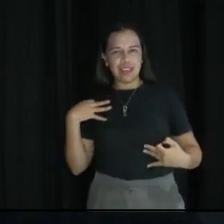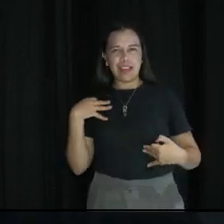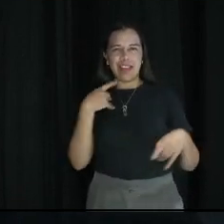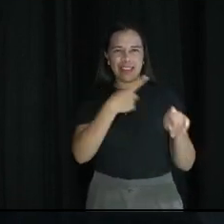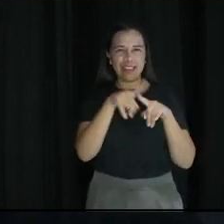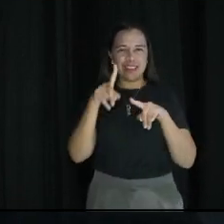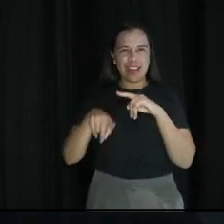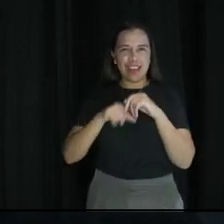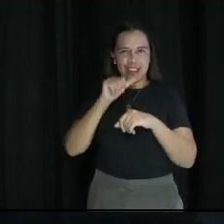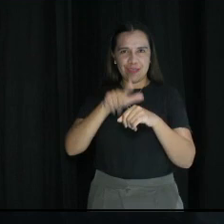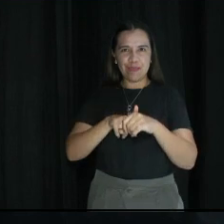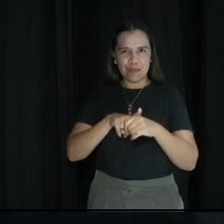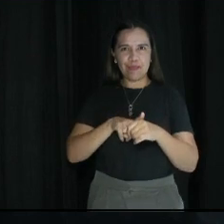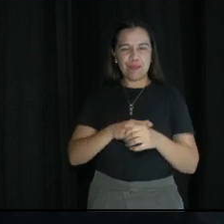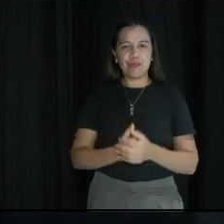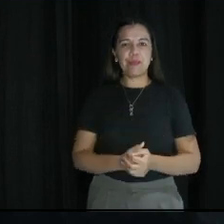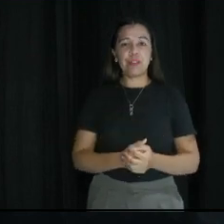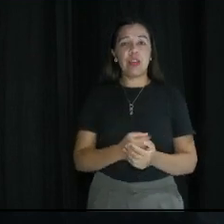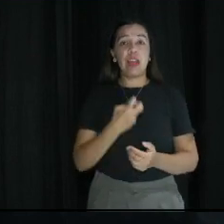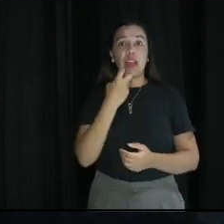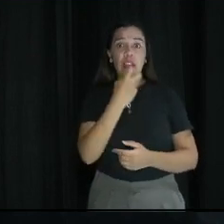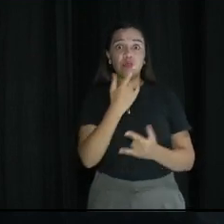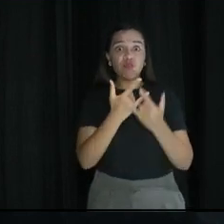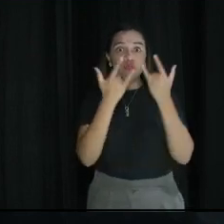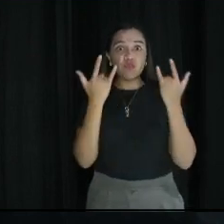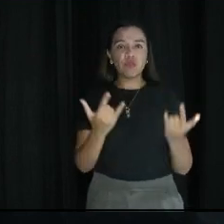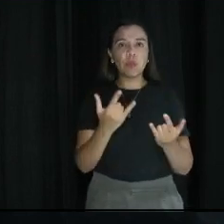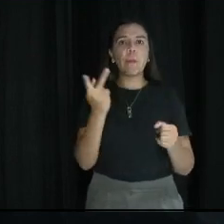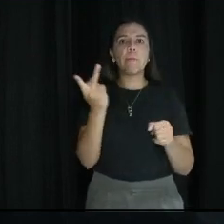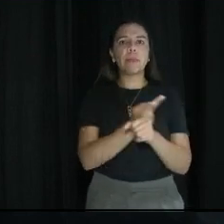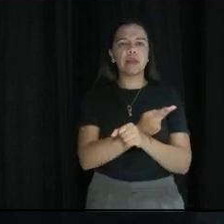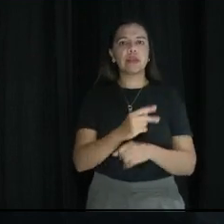Este caso es un caso prácticamente